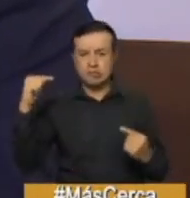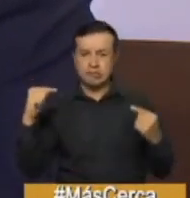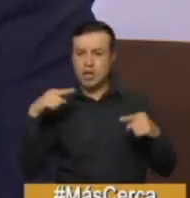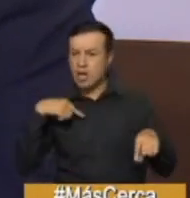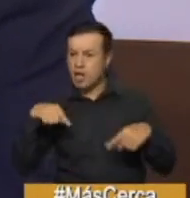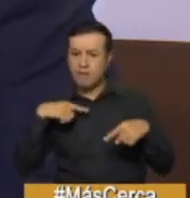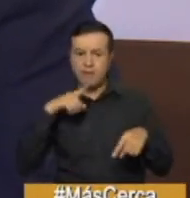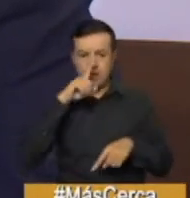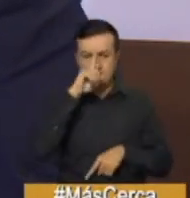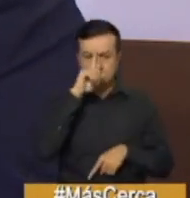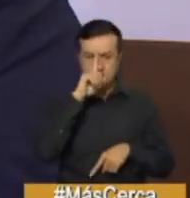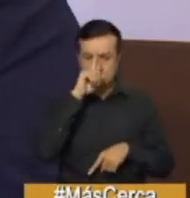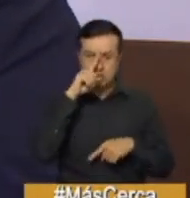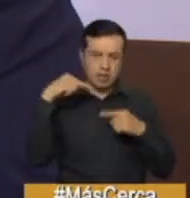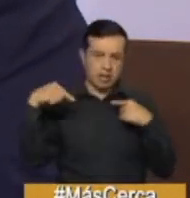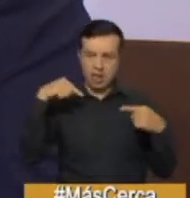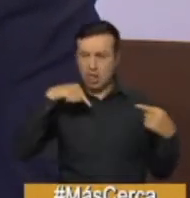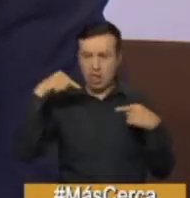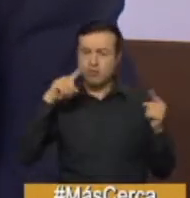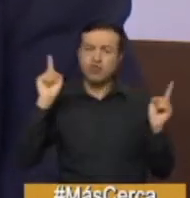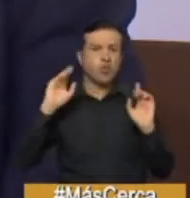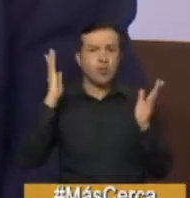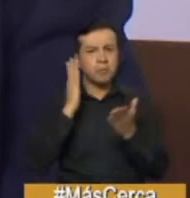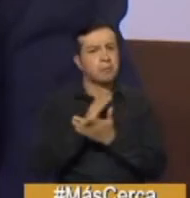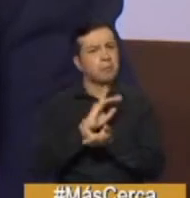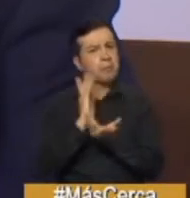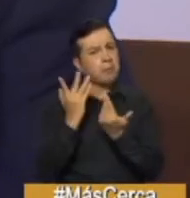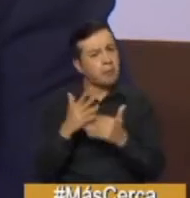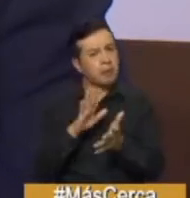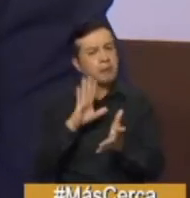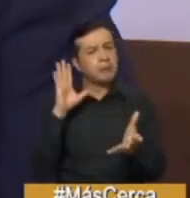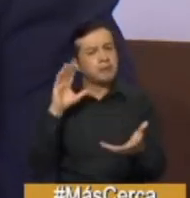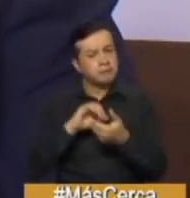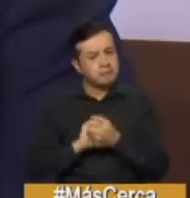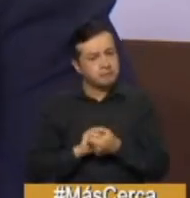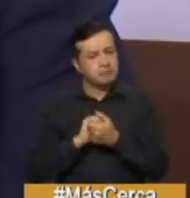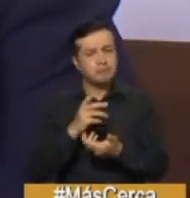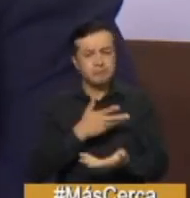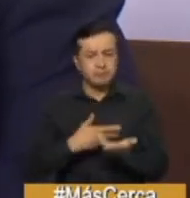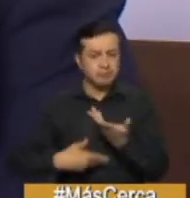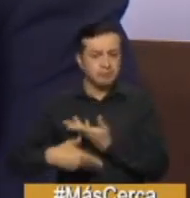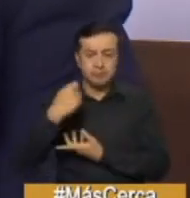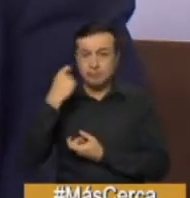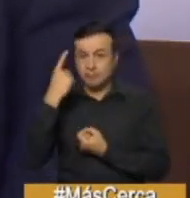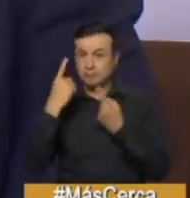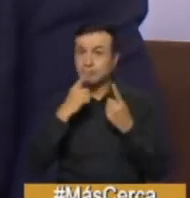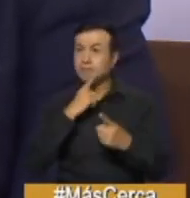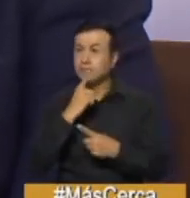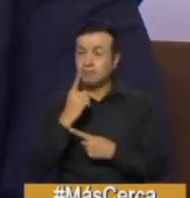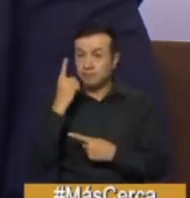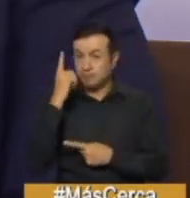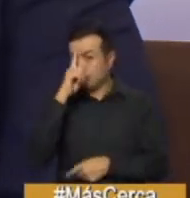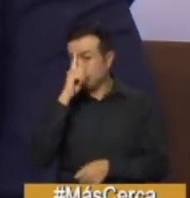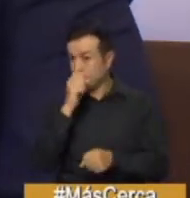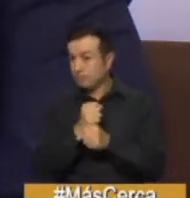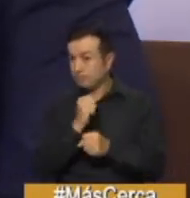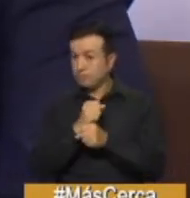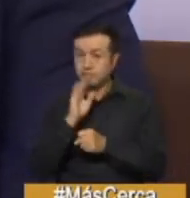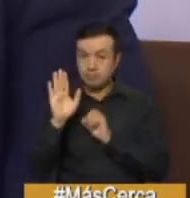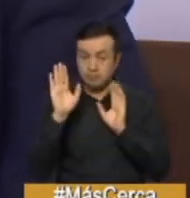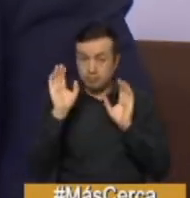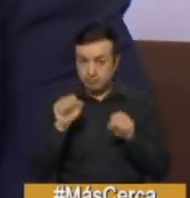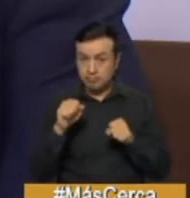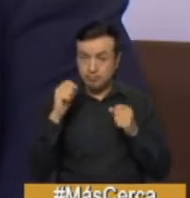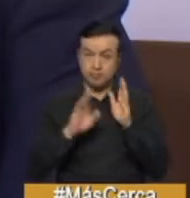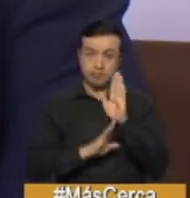ese antagonismo entre empleador y trabajador y que hoy las partes laborales de una relación han entendido tanto emplear como trabajo que juntos es